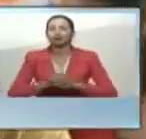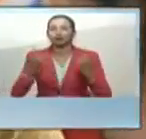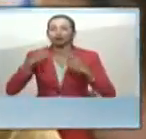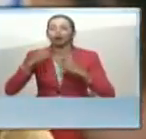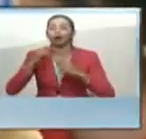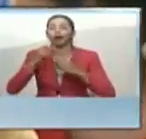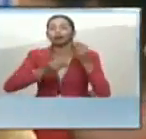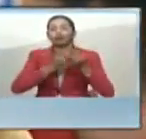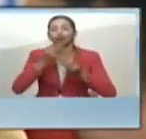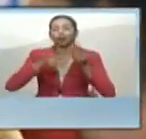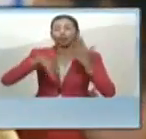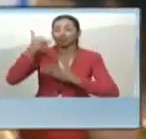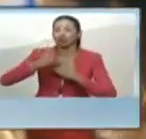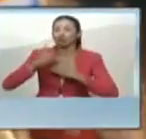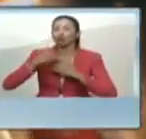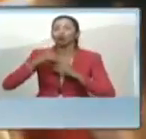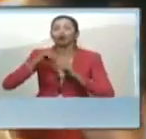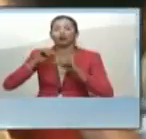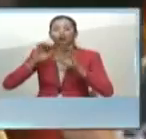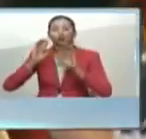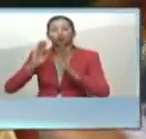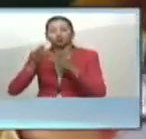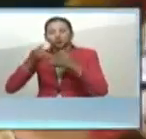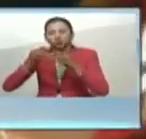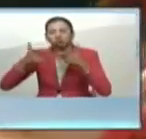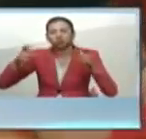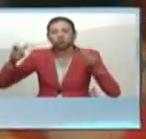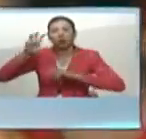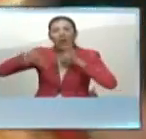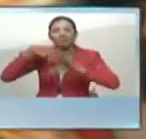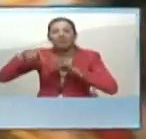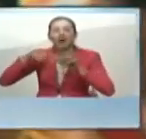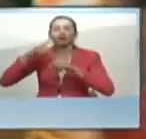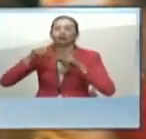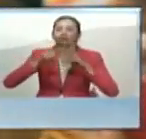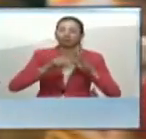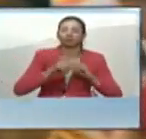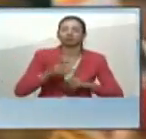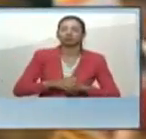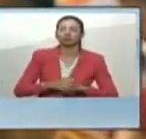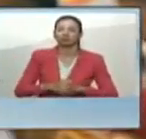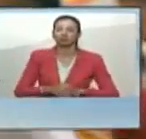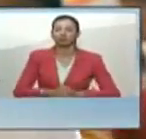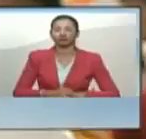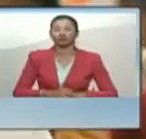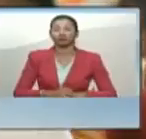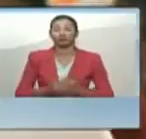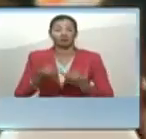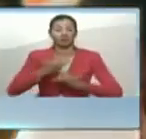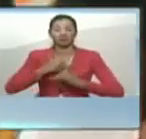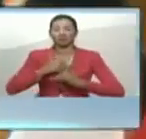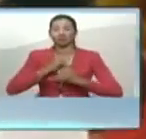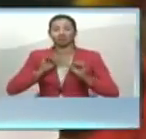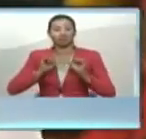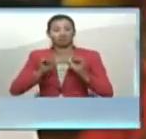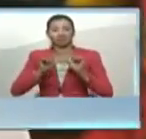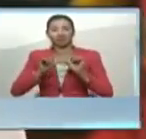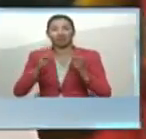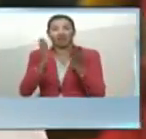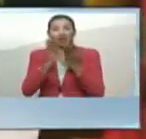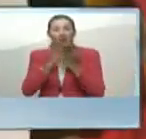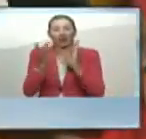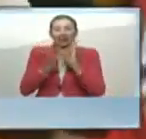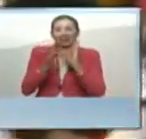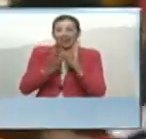proyectos avícolas, pecuarios y agrícolas para el fortalecimiento de nuestra economía, tanto para la autosustentabilidad de nuestras escuelas